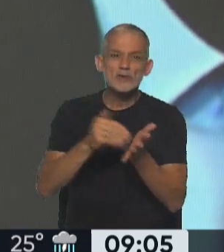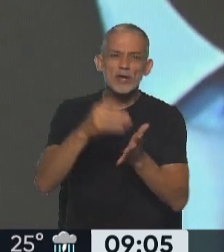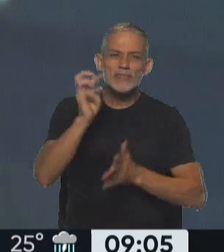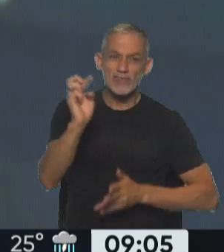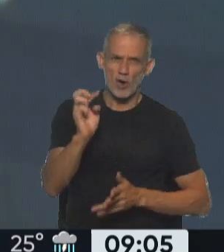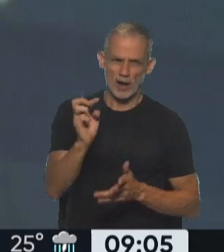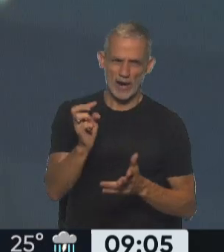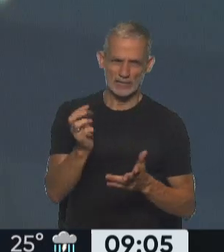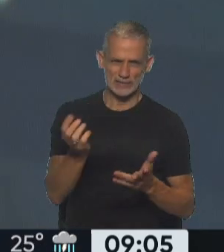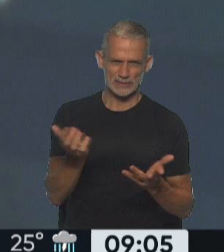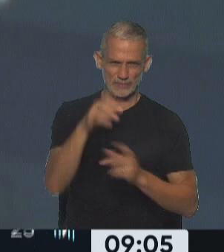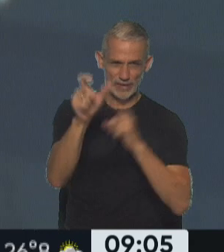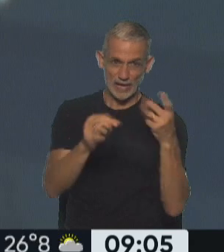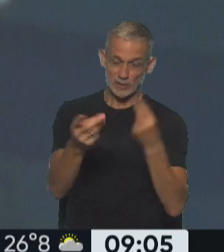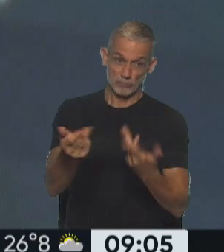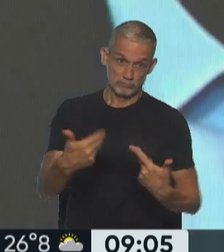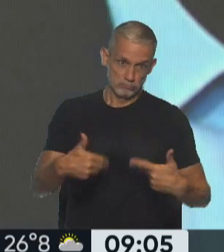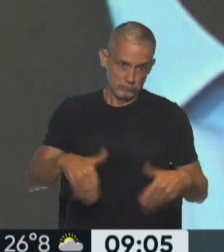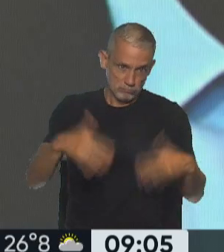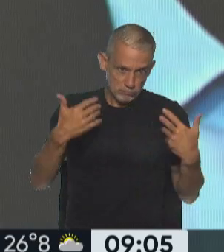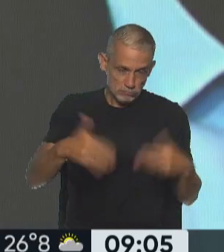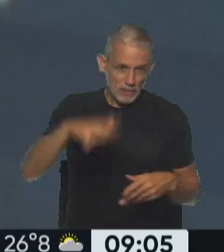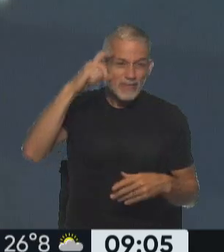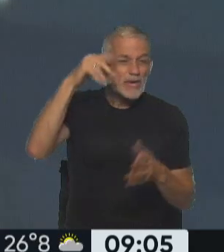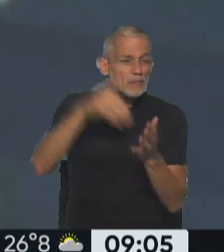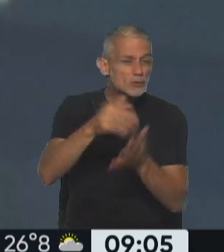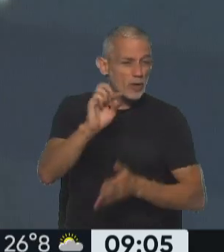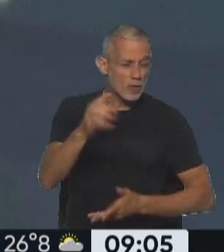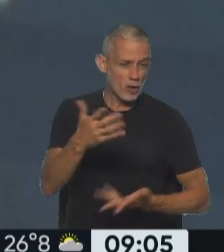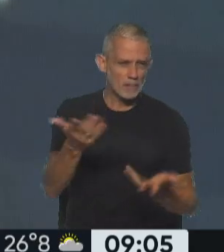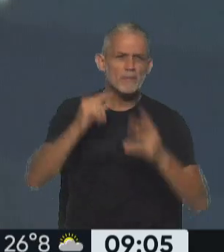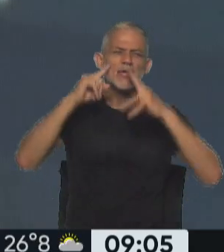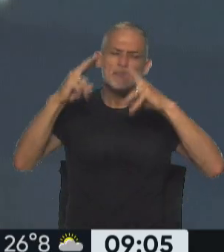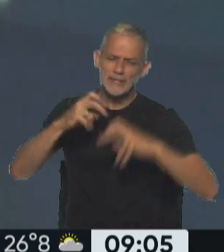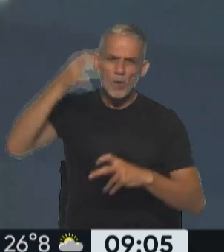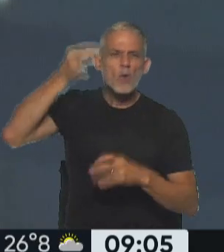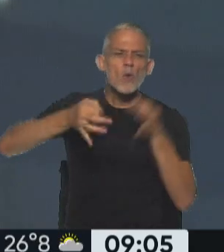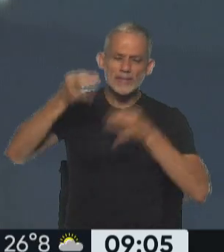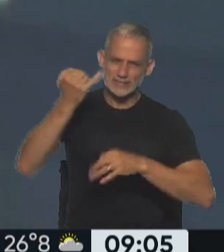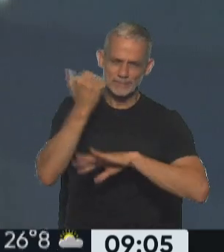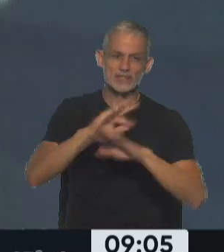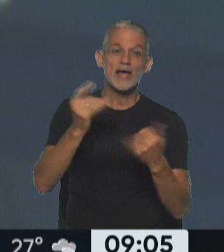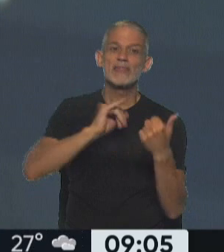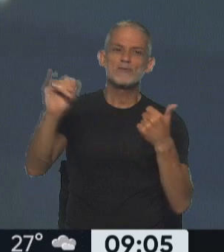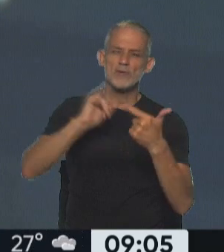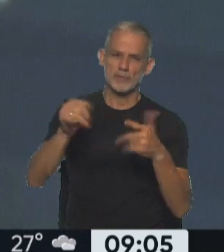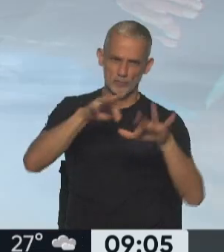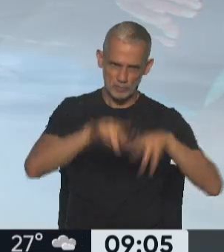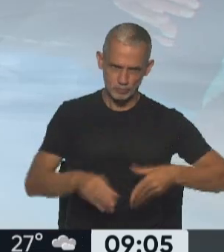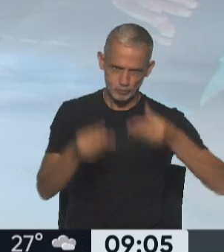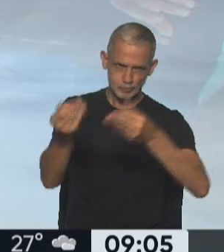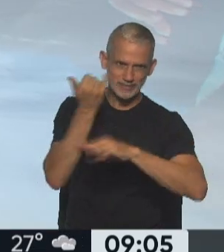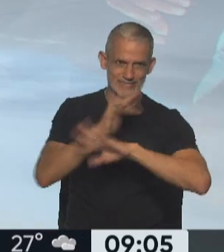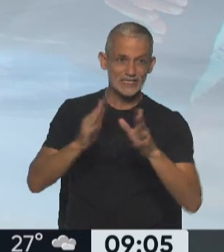dólares. Ahora, los NASA, agentes involucrados. Es muchísima plata. Es muchísima plata. Ahora, hay una investigación judicial a raíz de 2 denuncias que fueron presentadas, pero por otra